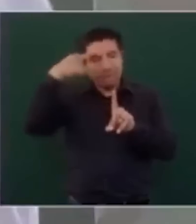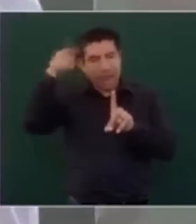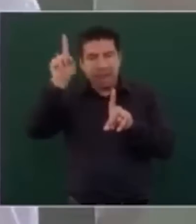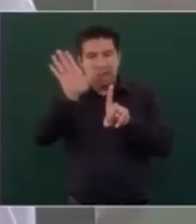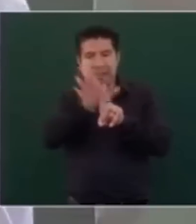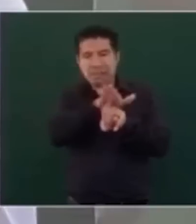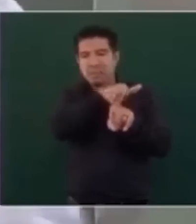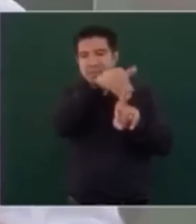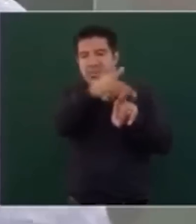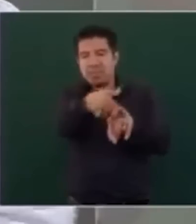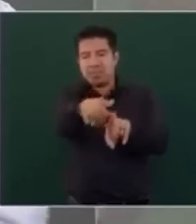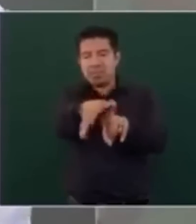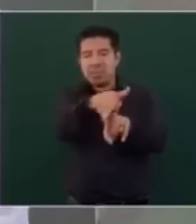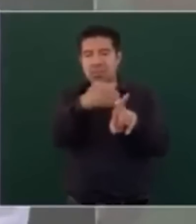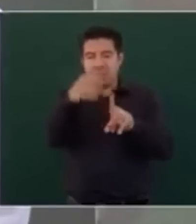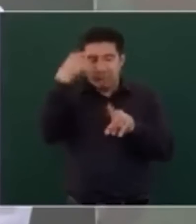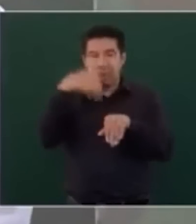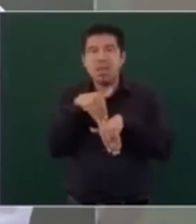se dejan manipular con mayor facilidad.